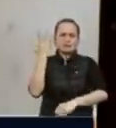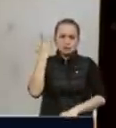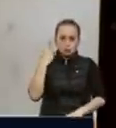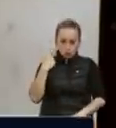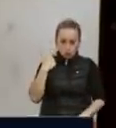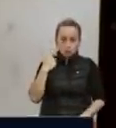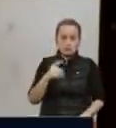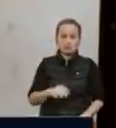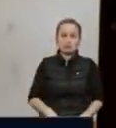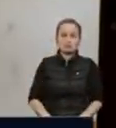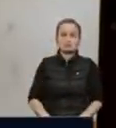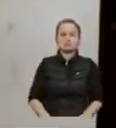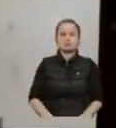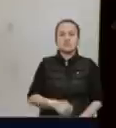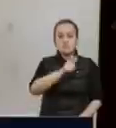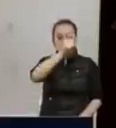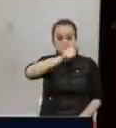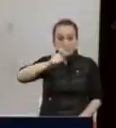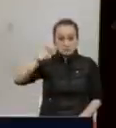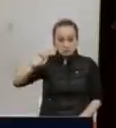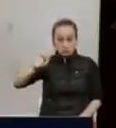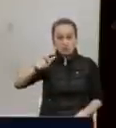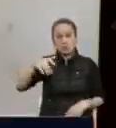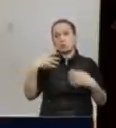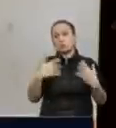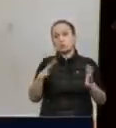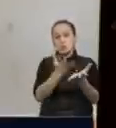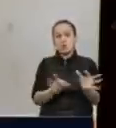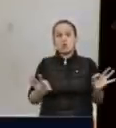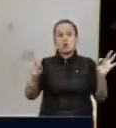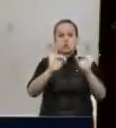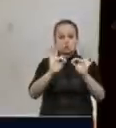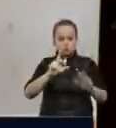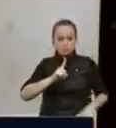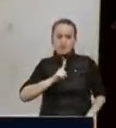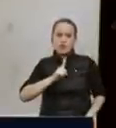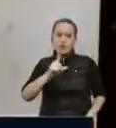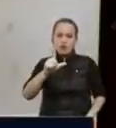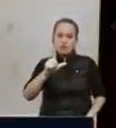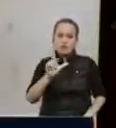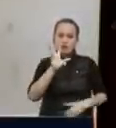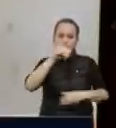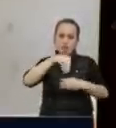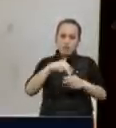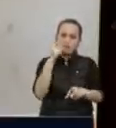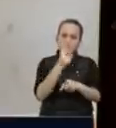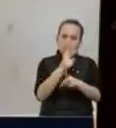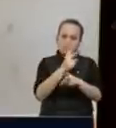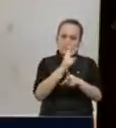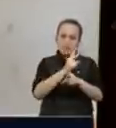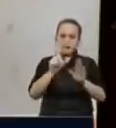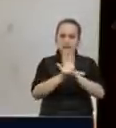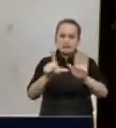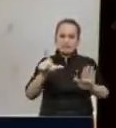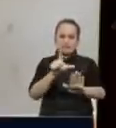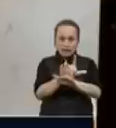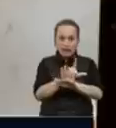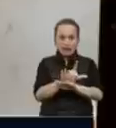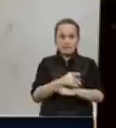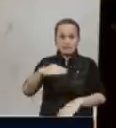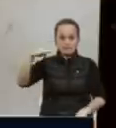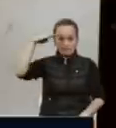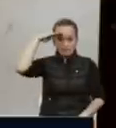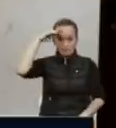de personajes importantes dentro de estas organizaciones armadas ilegales que la